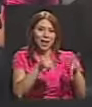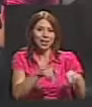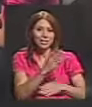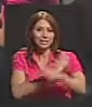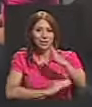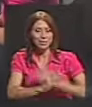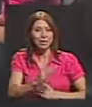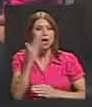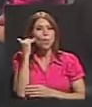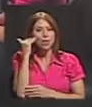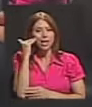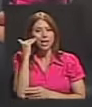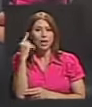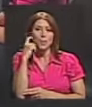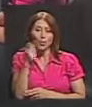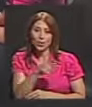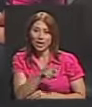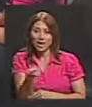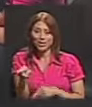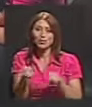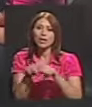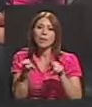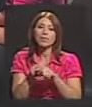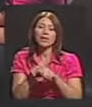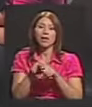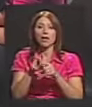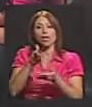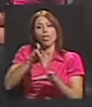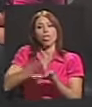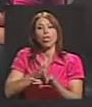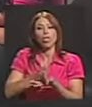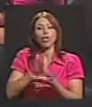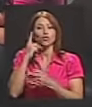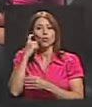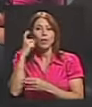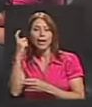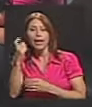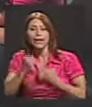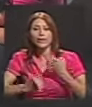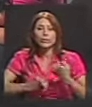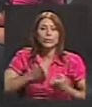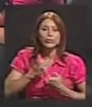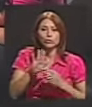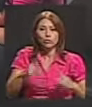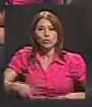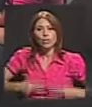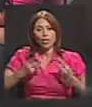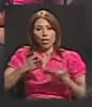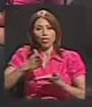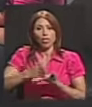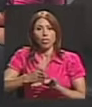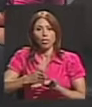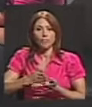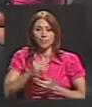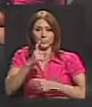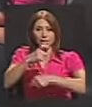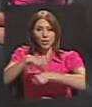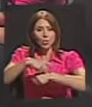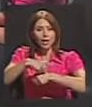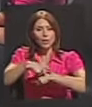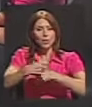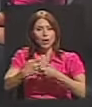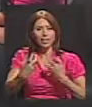porque porque ellos también congelan todos sus sueños congelan toda su vida hay una época de